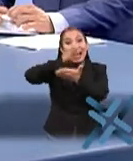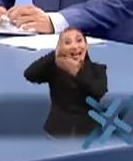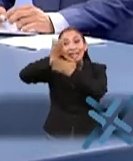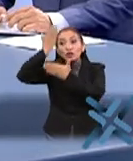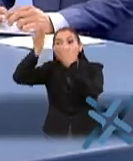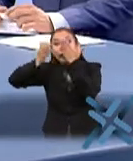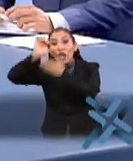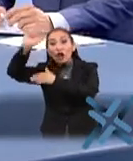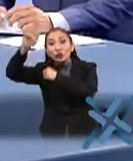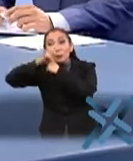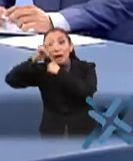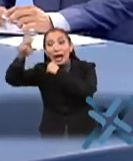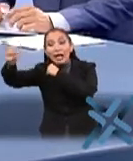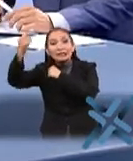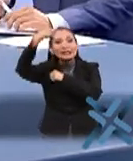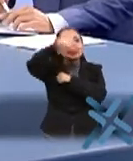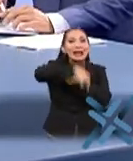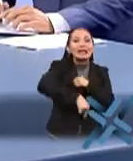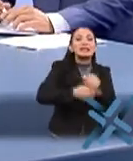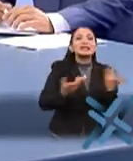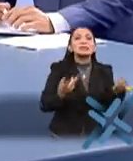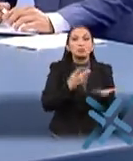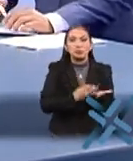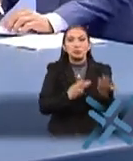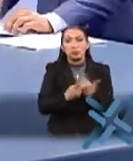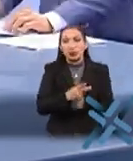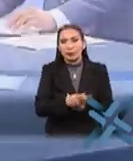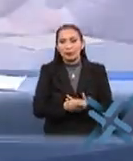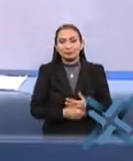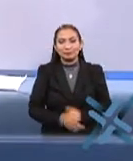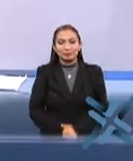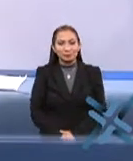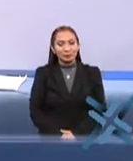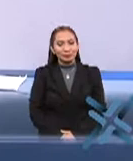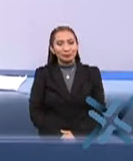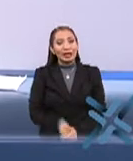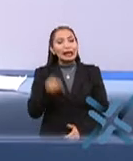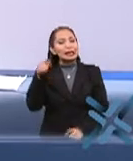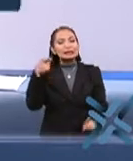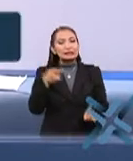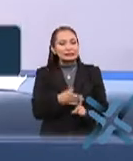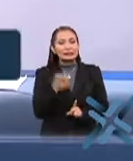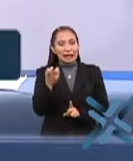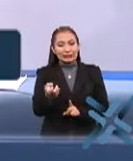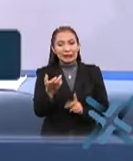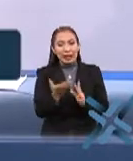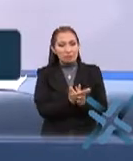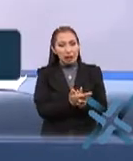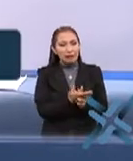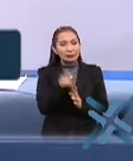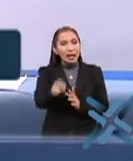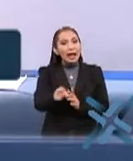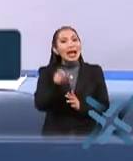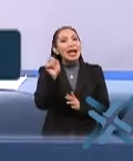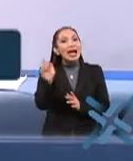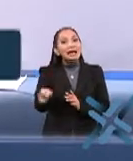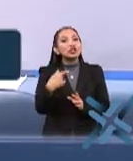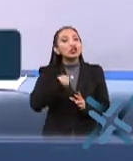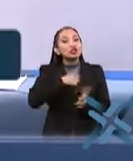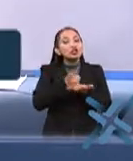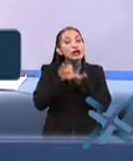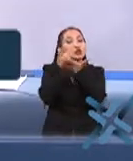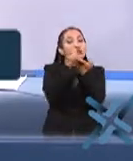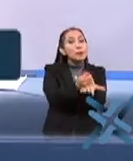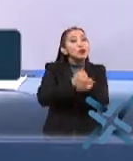la oportunidad de beneficiarse de estos programas. Así es, y el cometido precisamente de esta sección es que seamos el vehículo